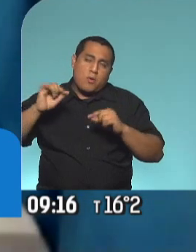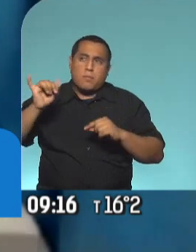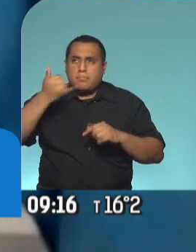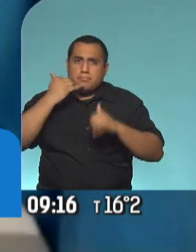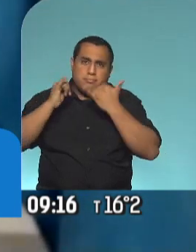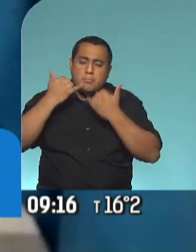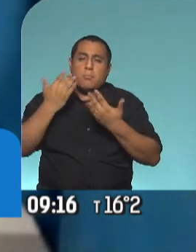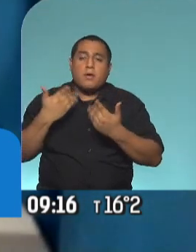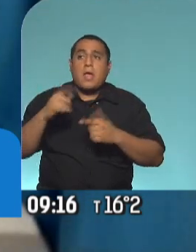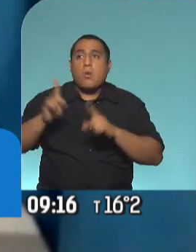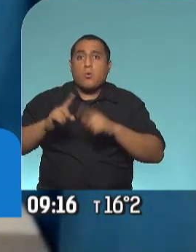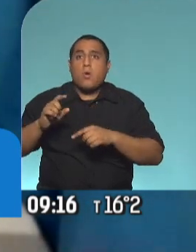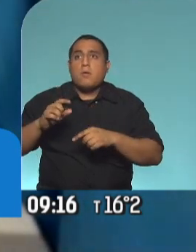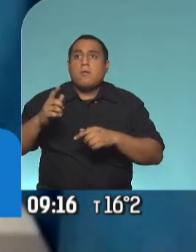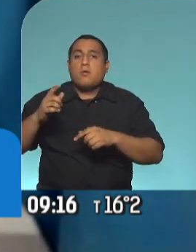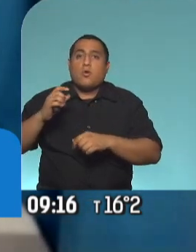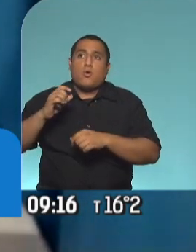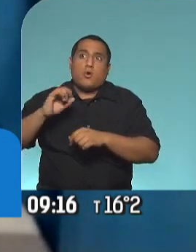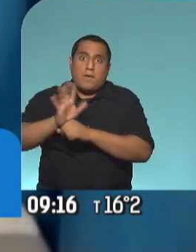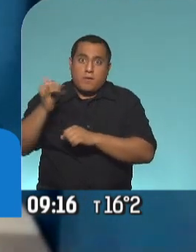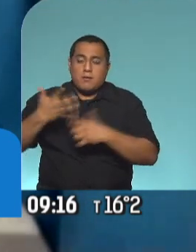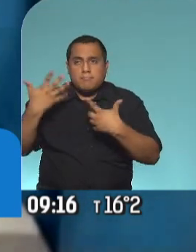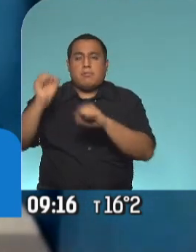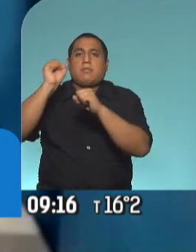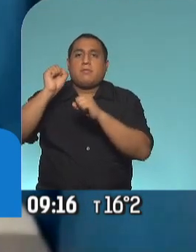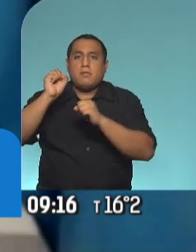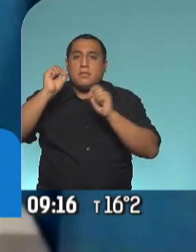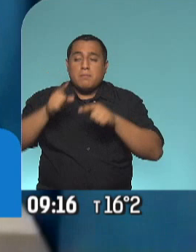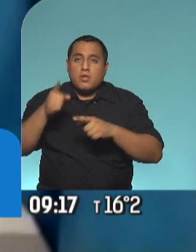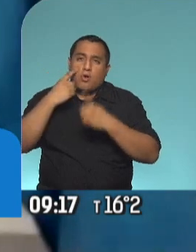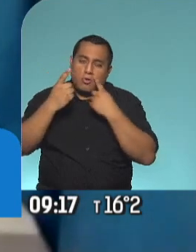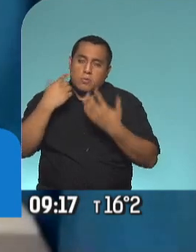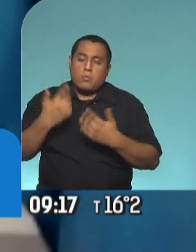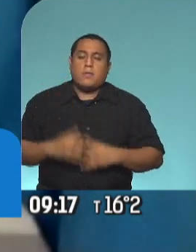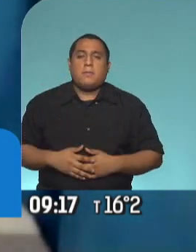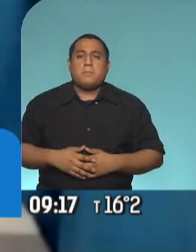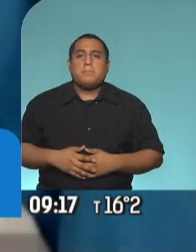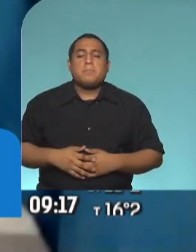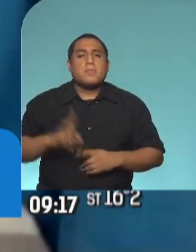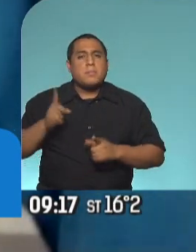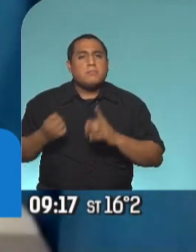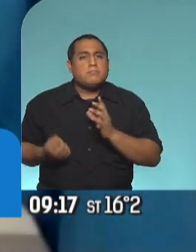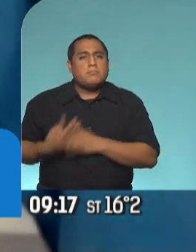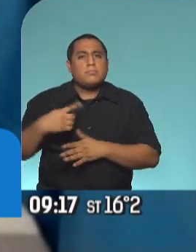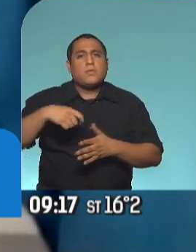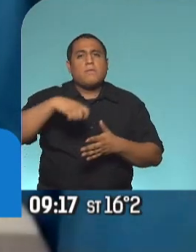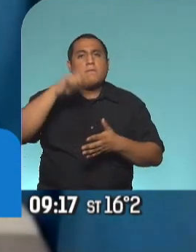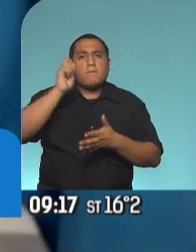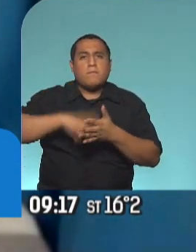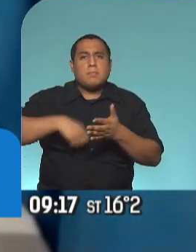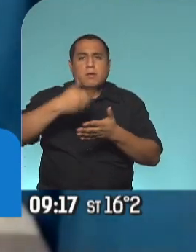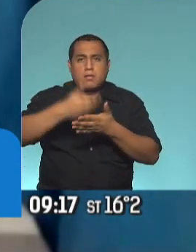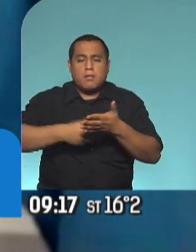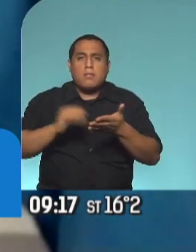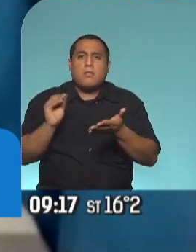la detección de casos y también para el seguimiento de los mismos. Creamos o firmamos un convenio de